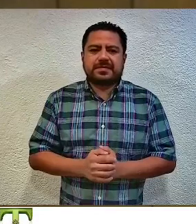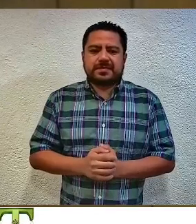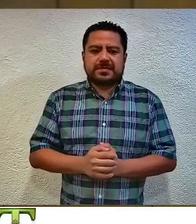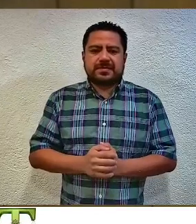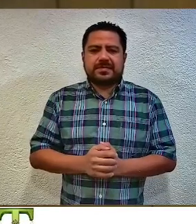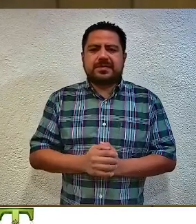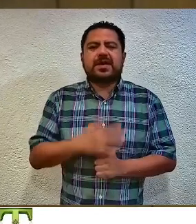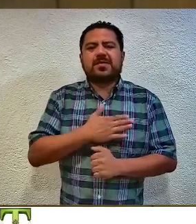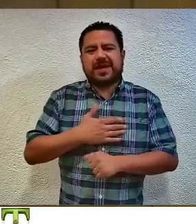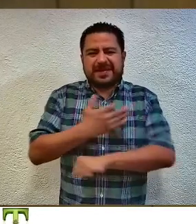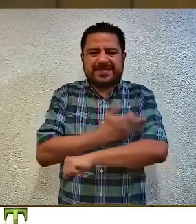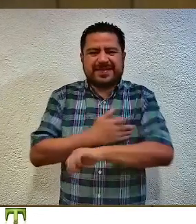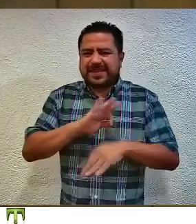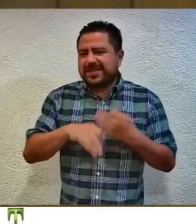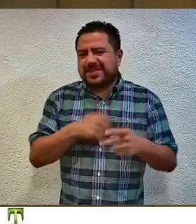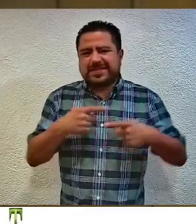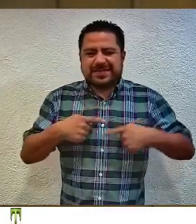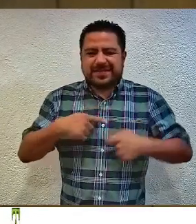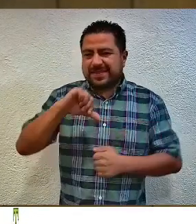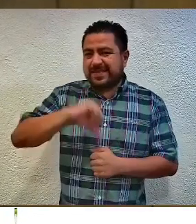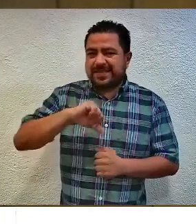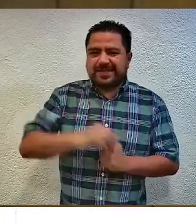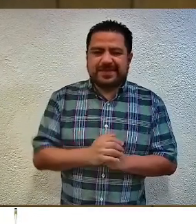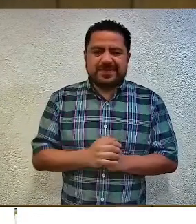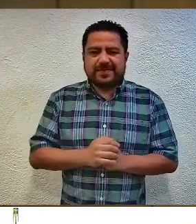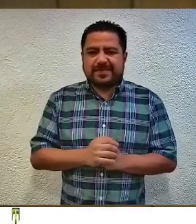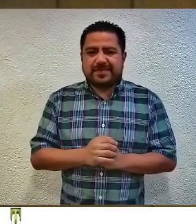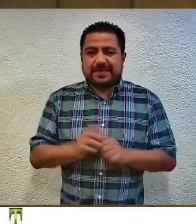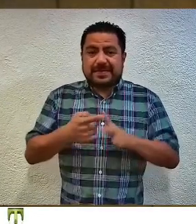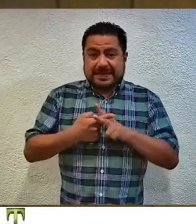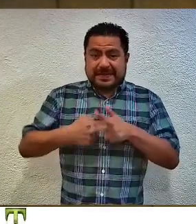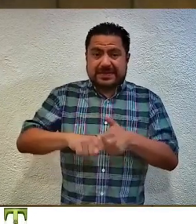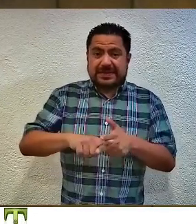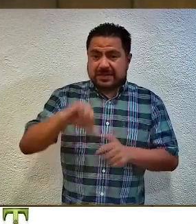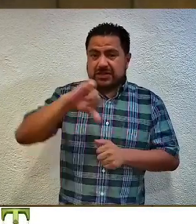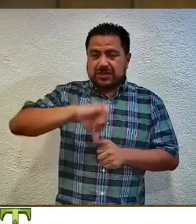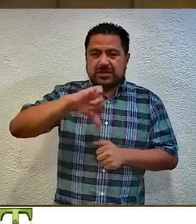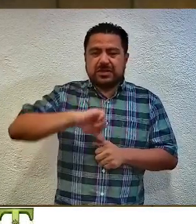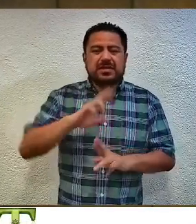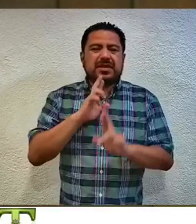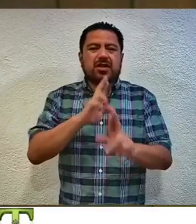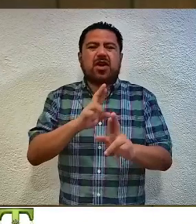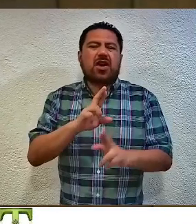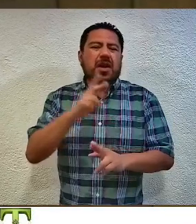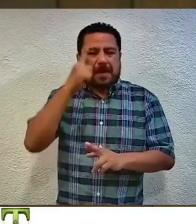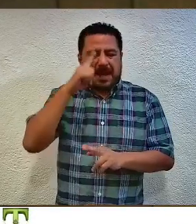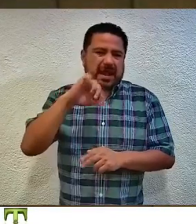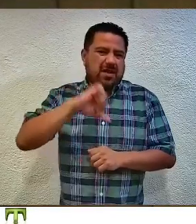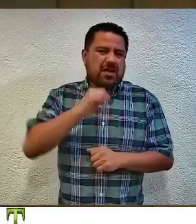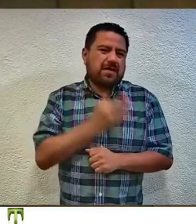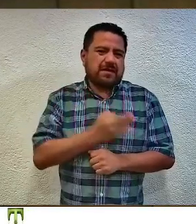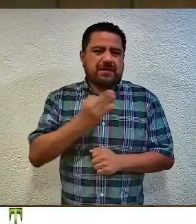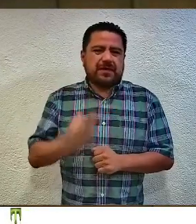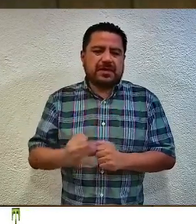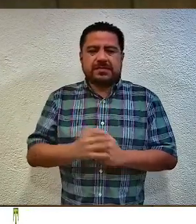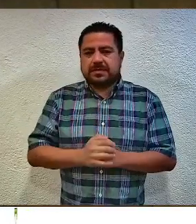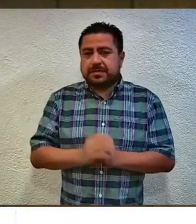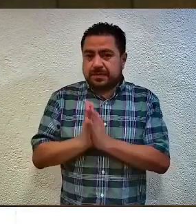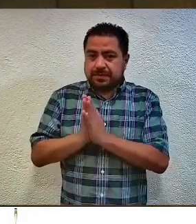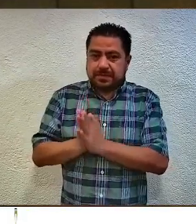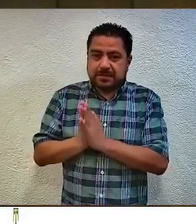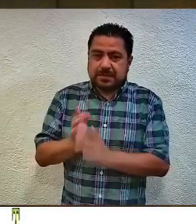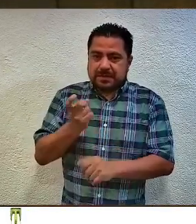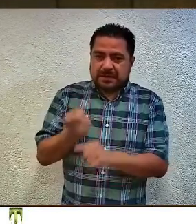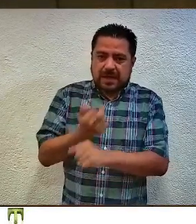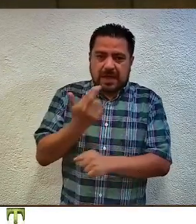Buenas tardes a todas y a todos. A efecto de iniciar la sesión de resolución convocada para esta fecha, solicito al